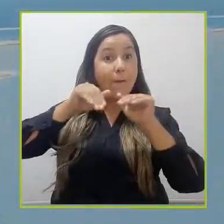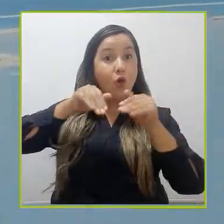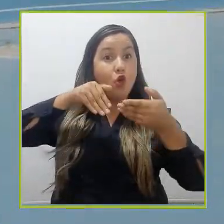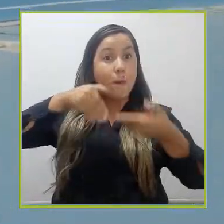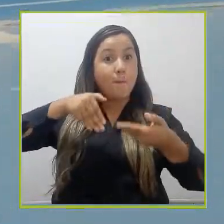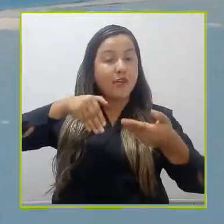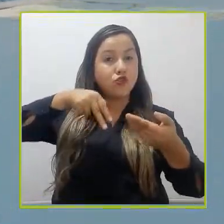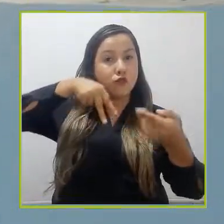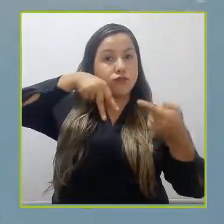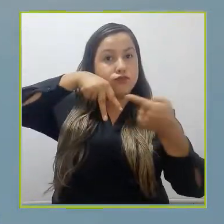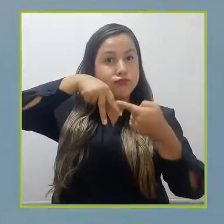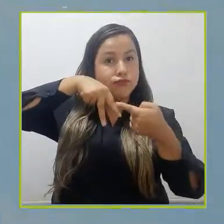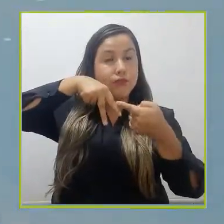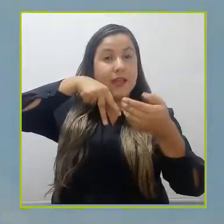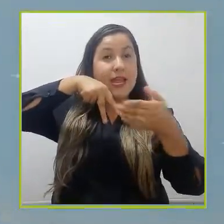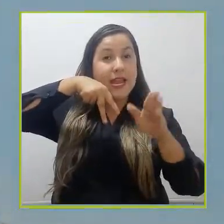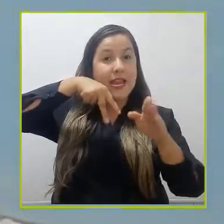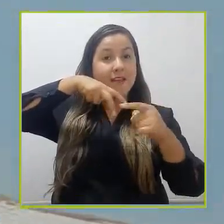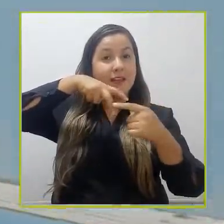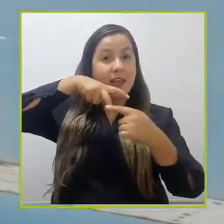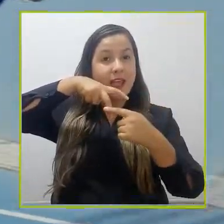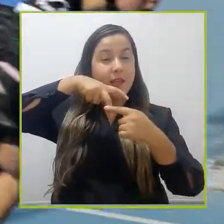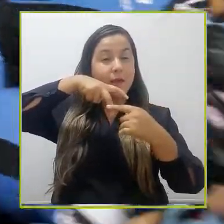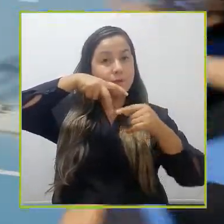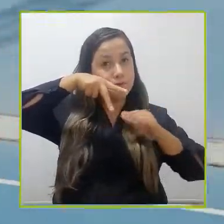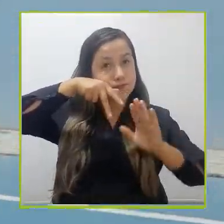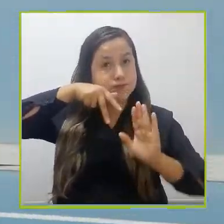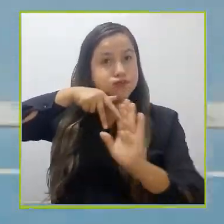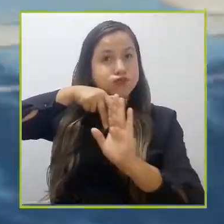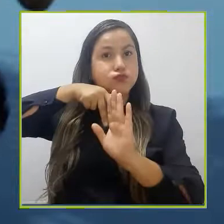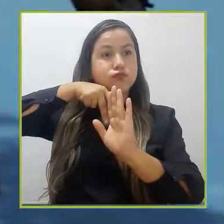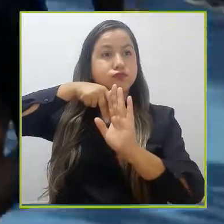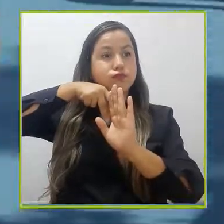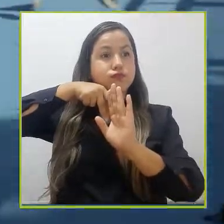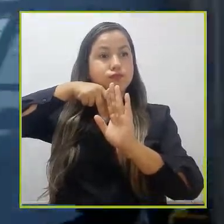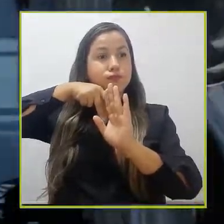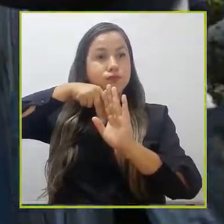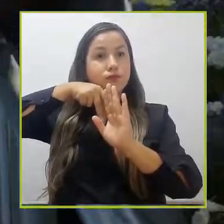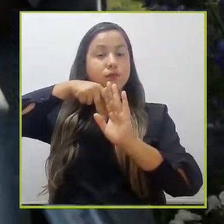pie, dejando libre la patada de empuje.